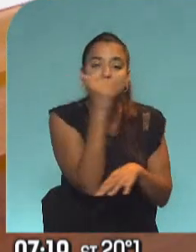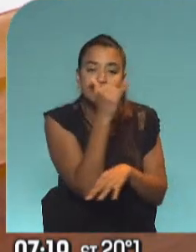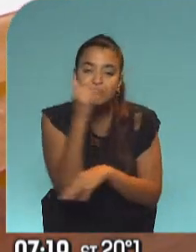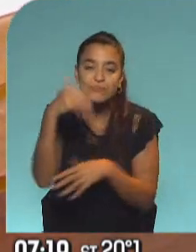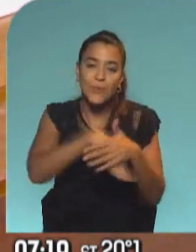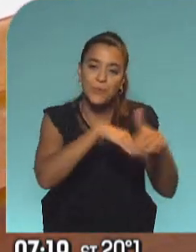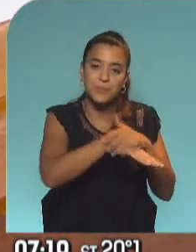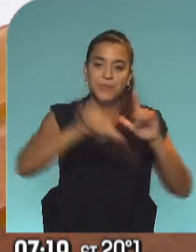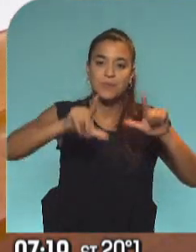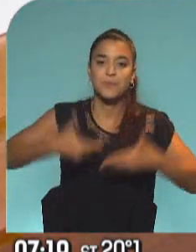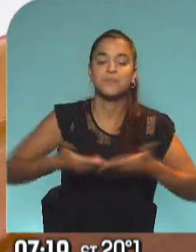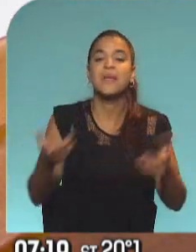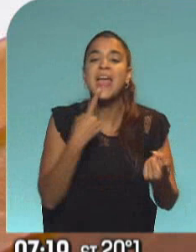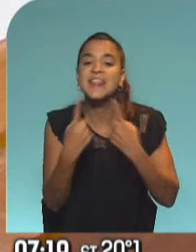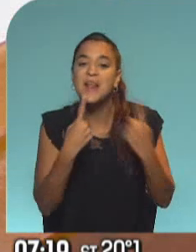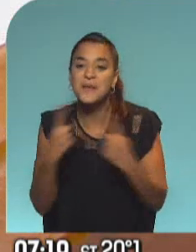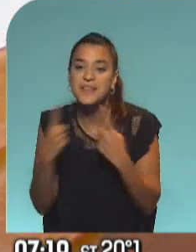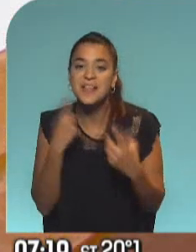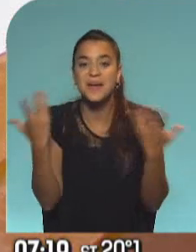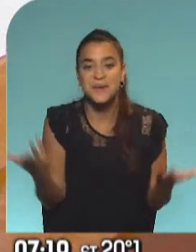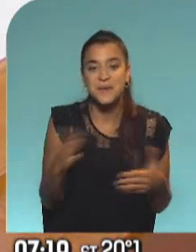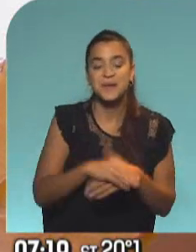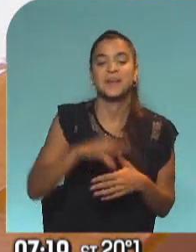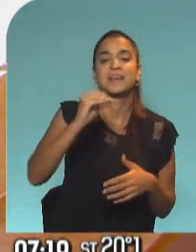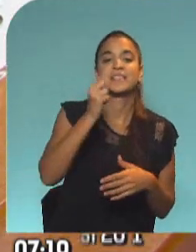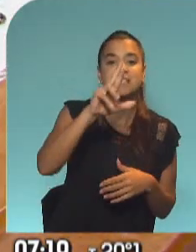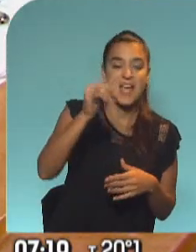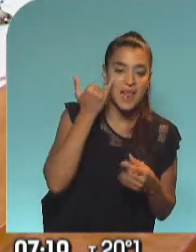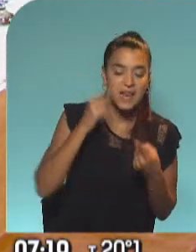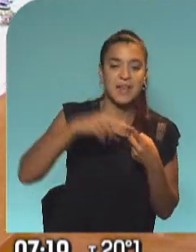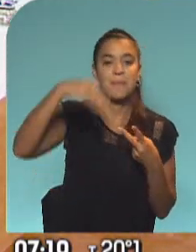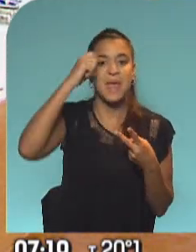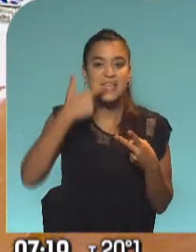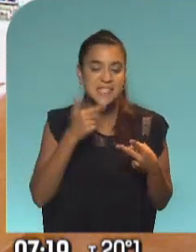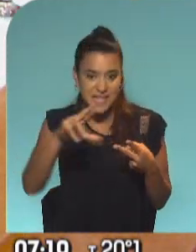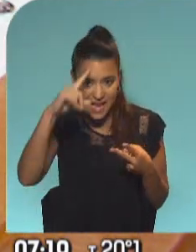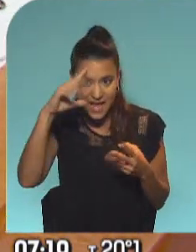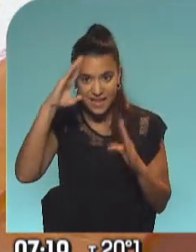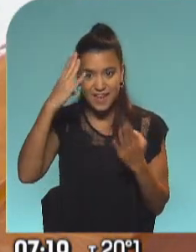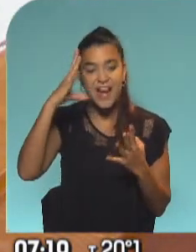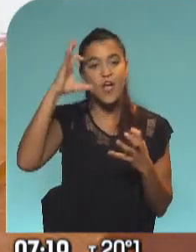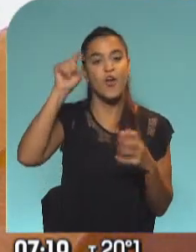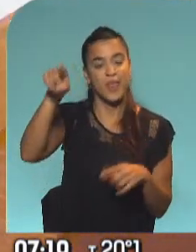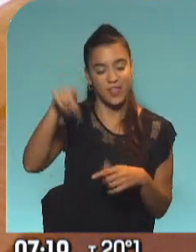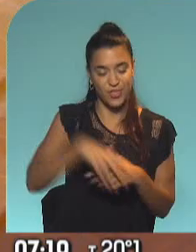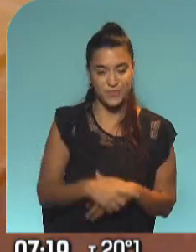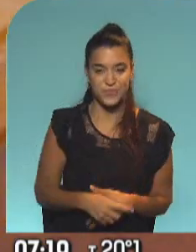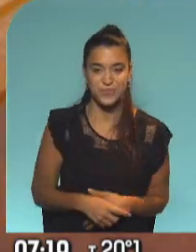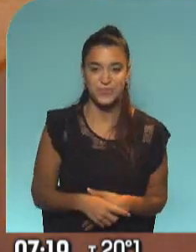televisión pública con entrevistas bueno charly garcía y nito mestre recordando al grande